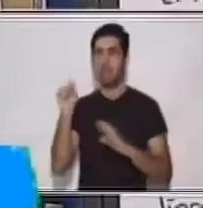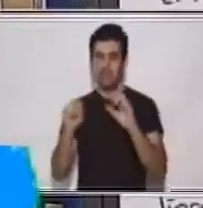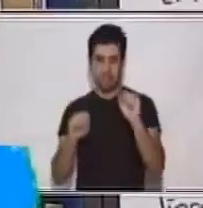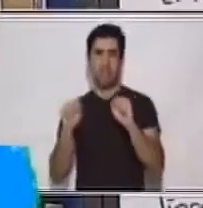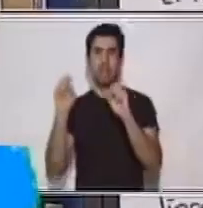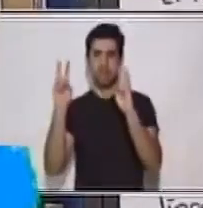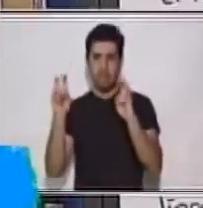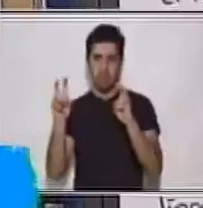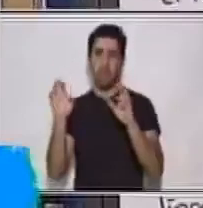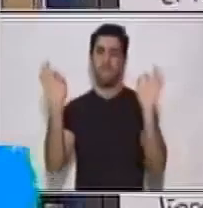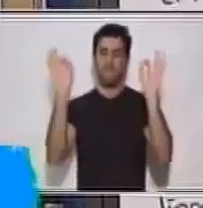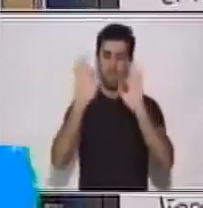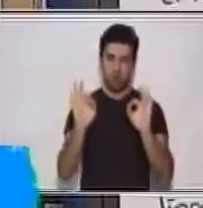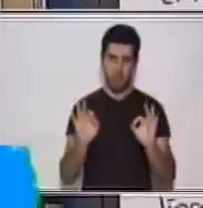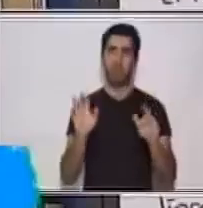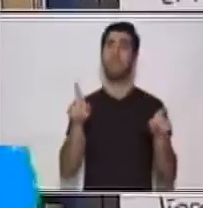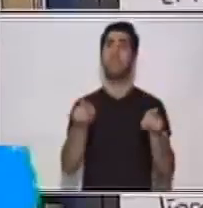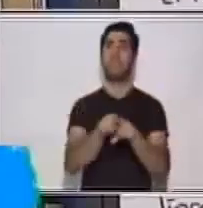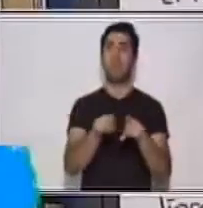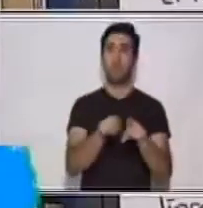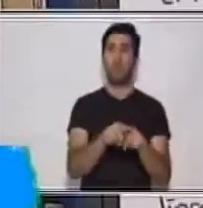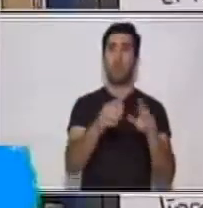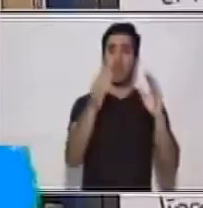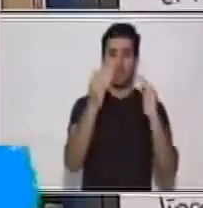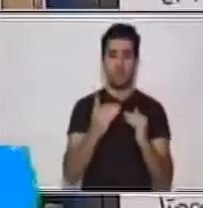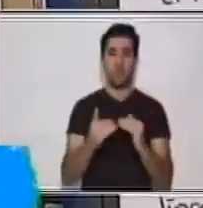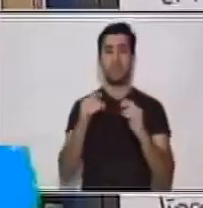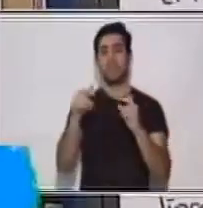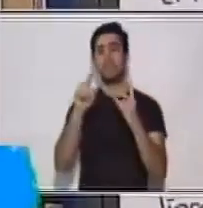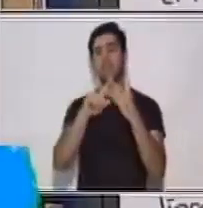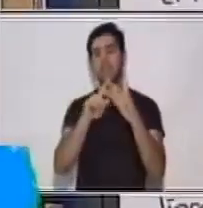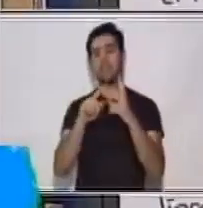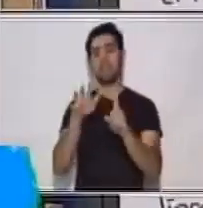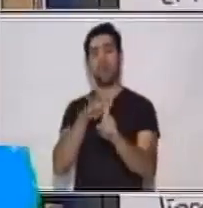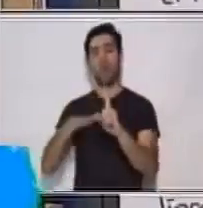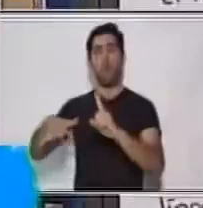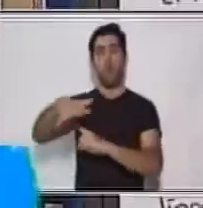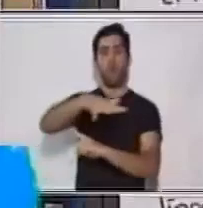morfológico. Si hablamos de un criterio contextual,